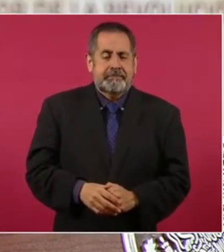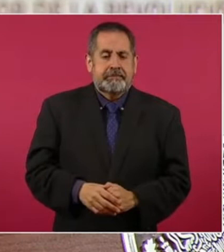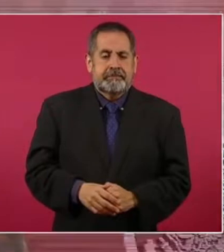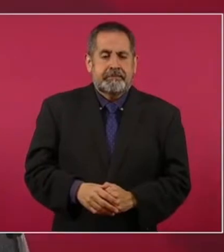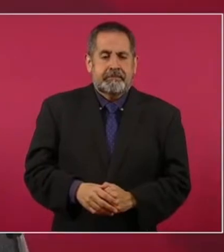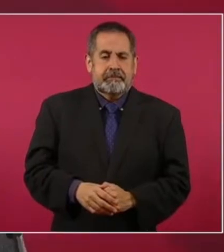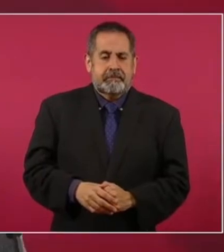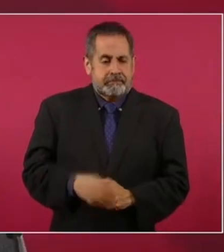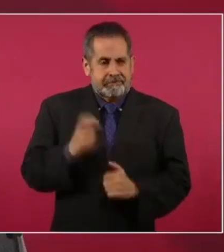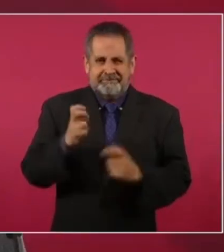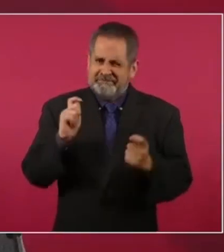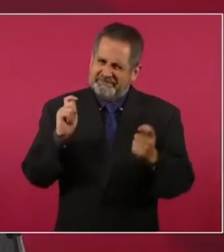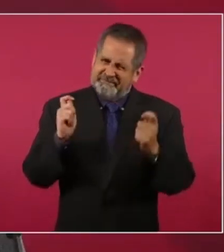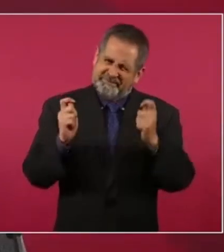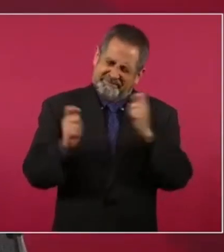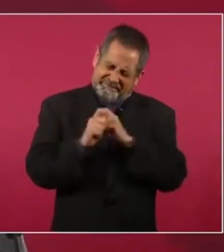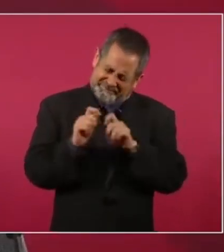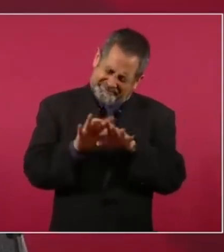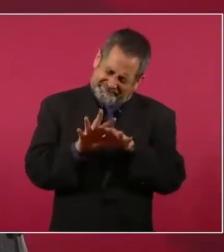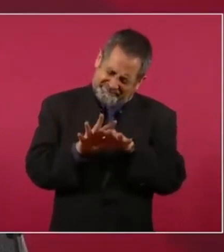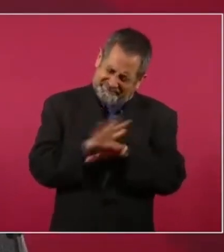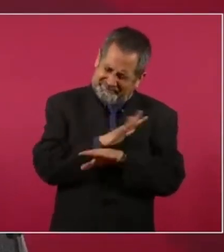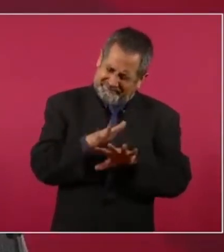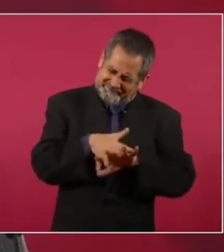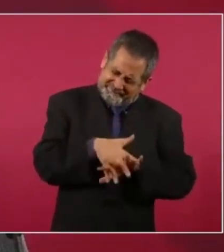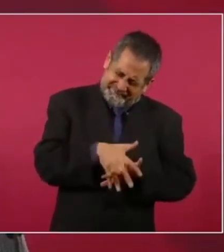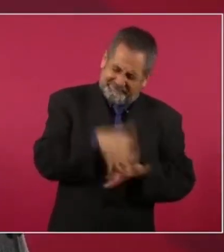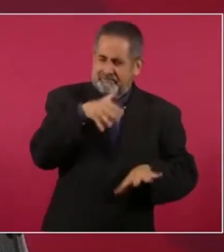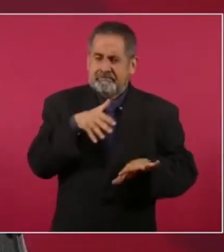Esa es una transformación.